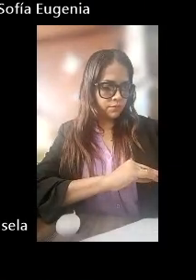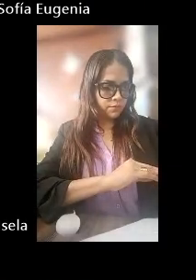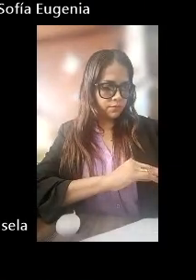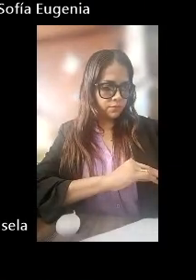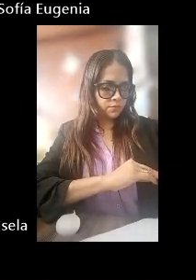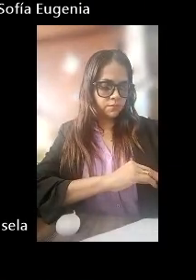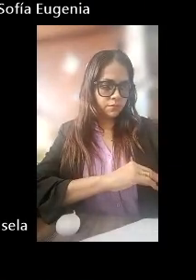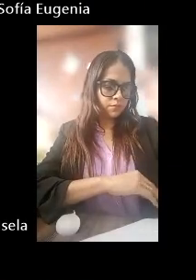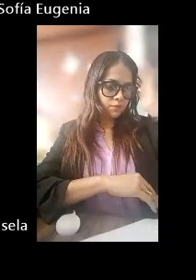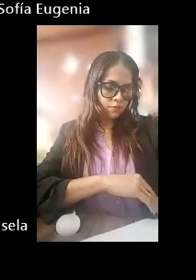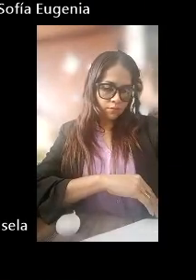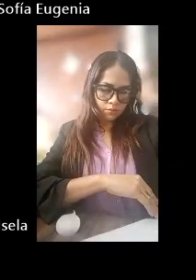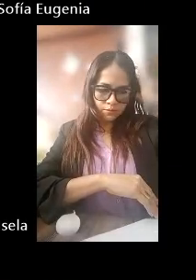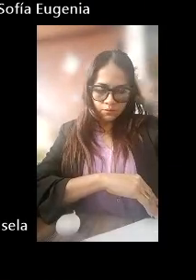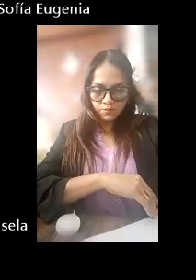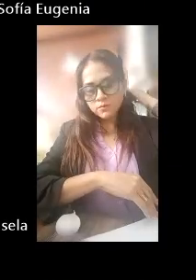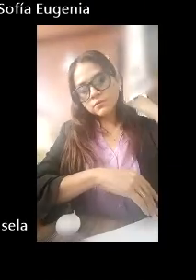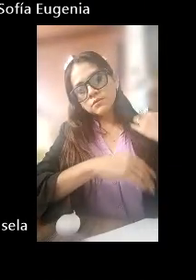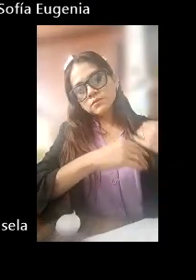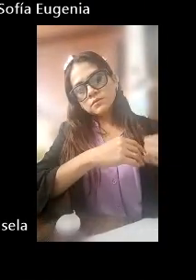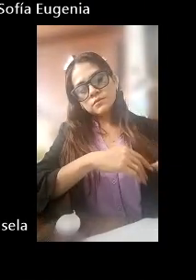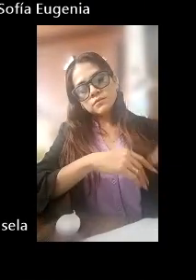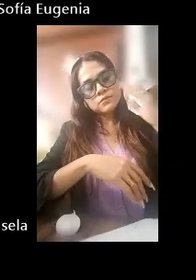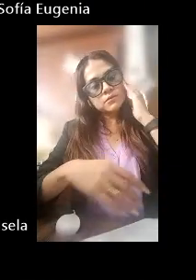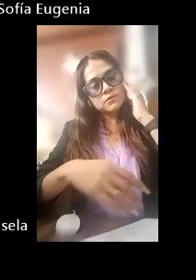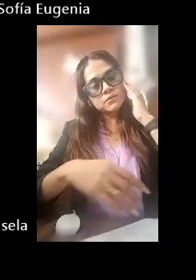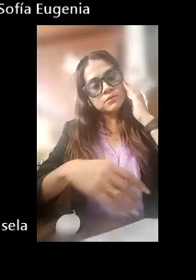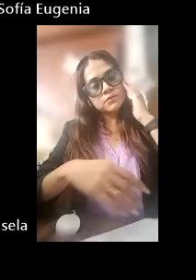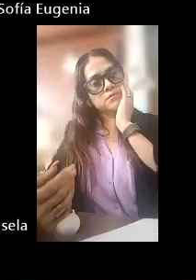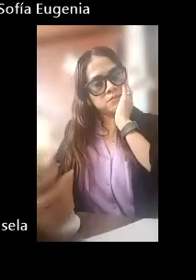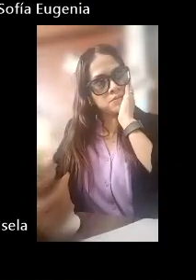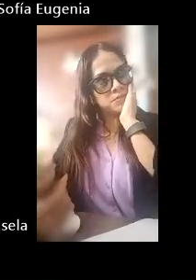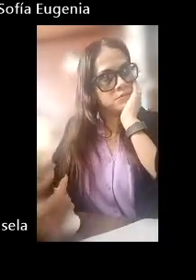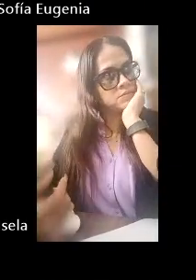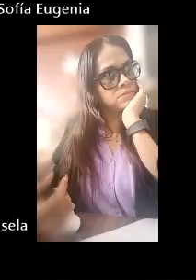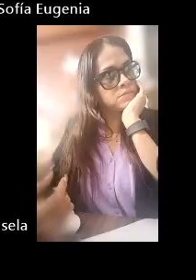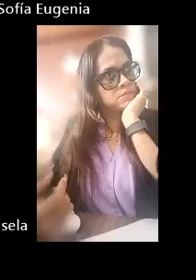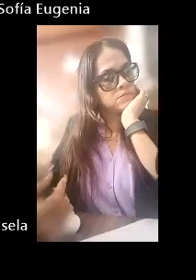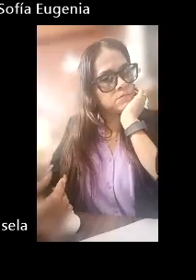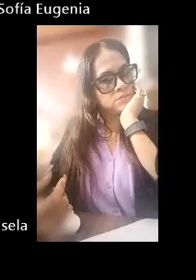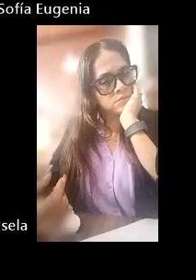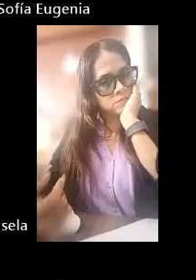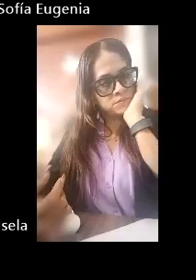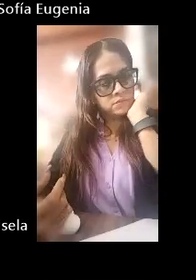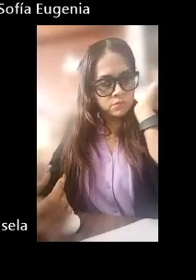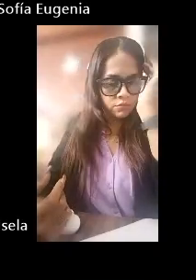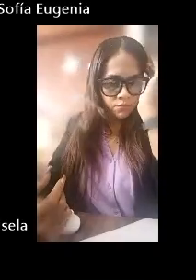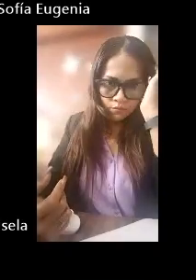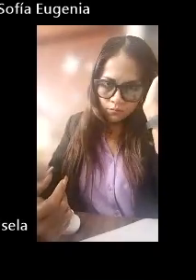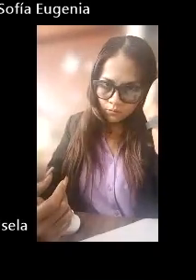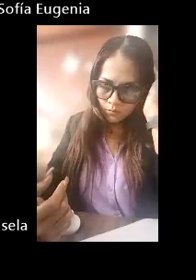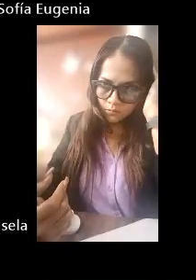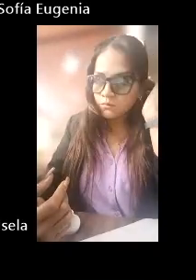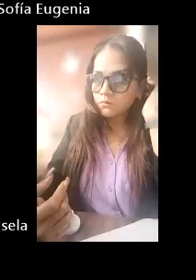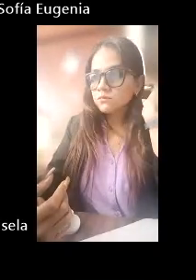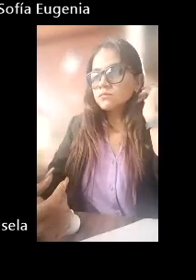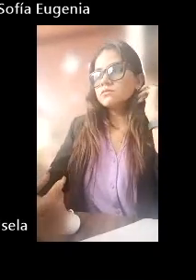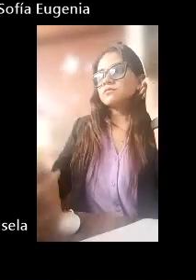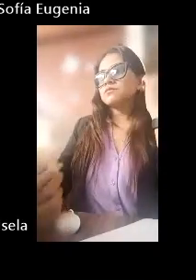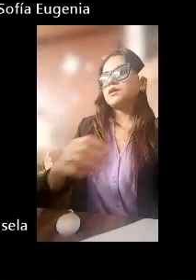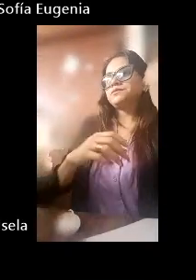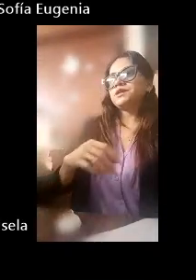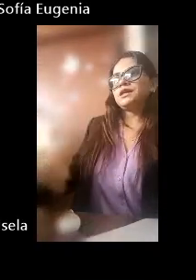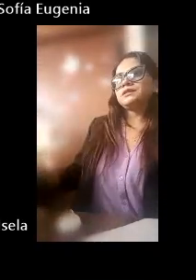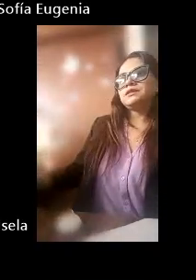porque ella cuando llegó al grupo la primera vez, antes de que empezara pandemia, no, muchísimo antes, son